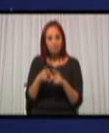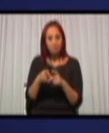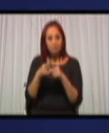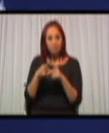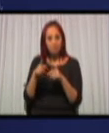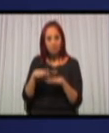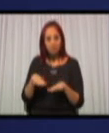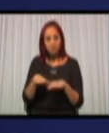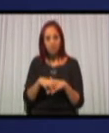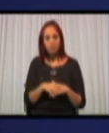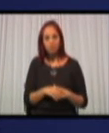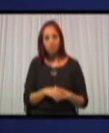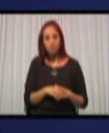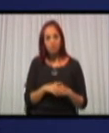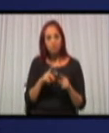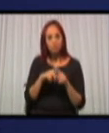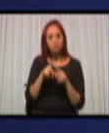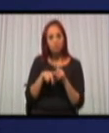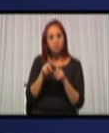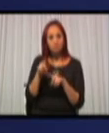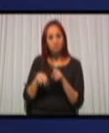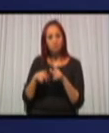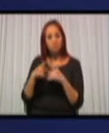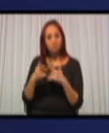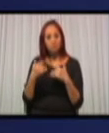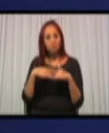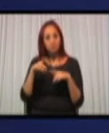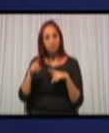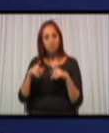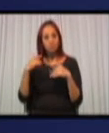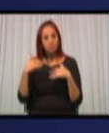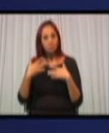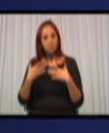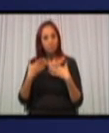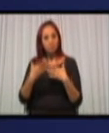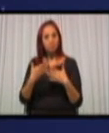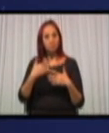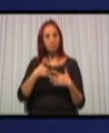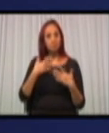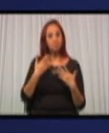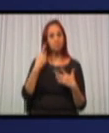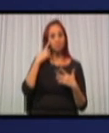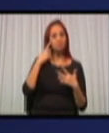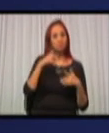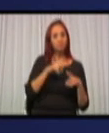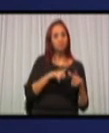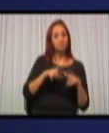la diversidad, la biodiversidad que tenemos para equilibrar el ecosistema que tenemos,